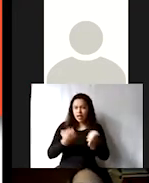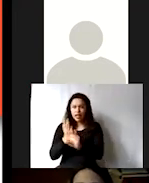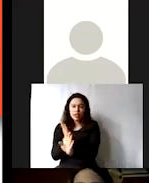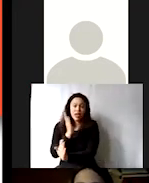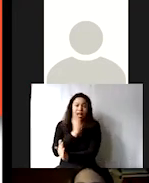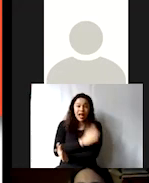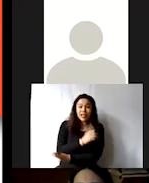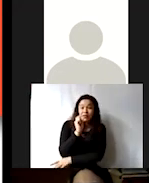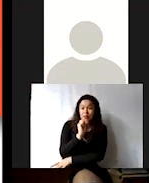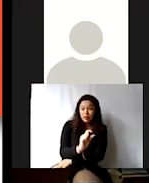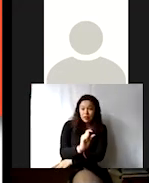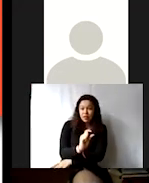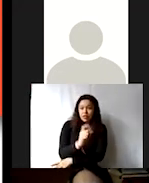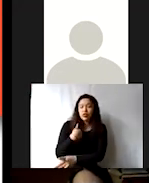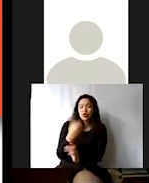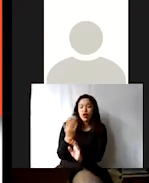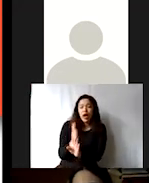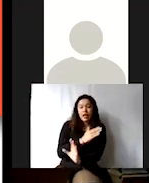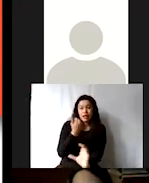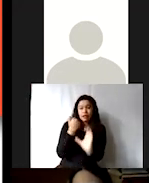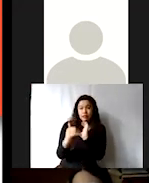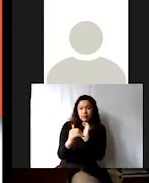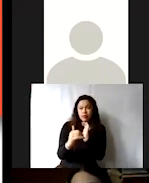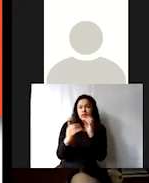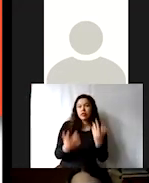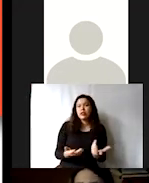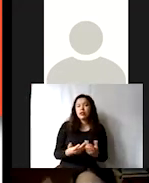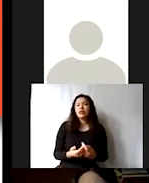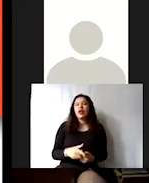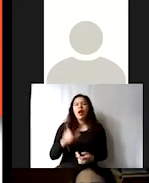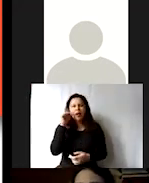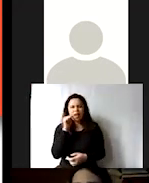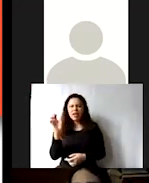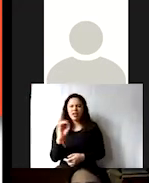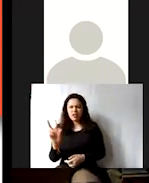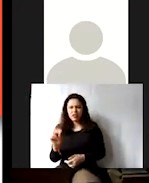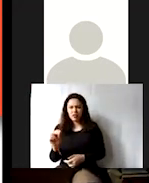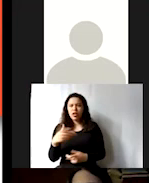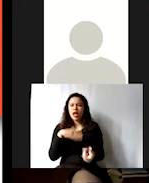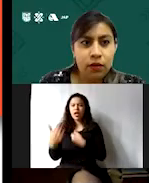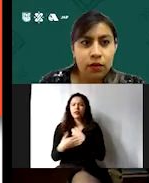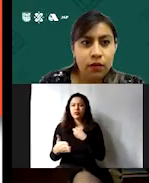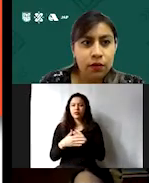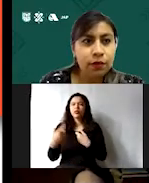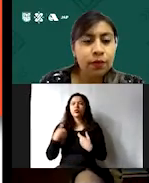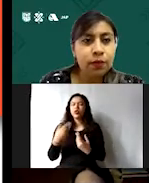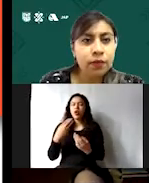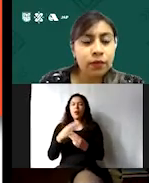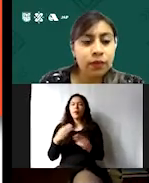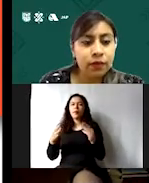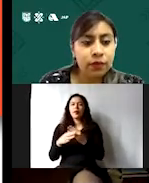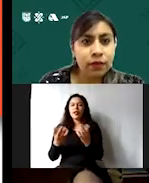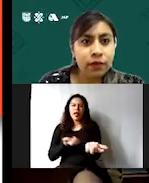pequeño. Entonces, pues para no la de mañana, sino las que siguen, sí les enviaría como un